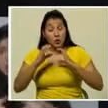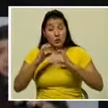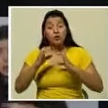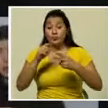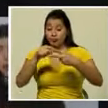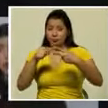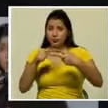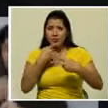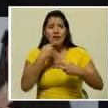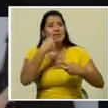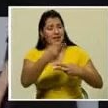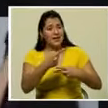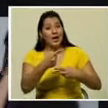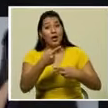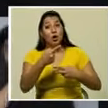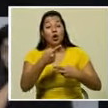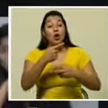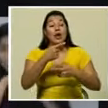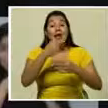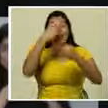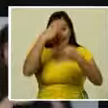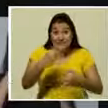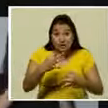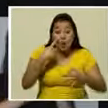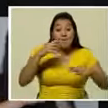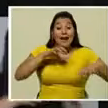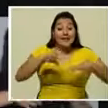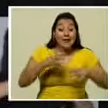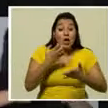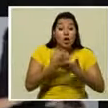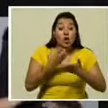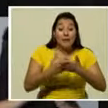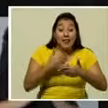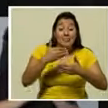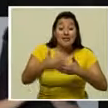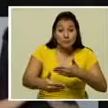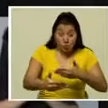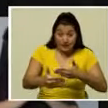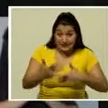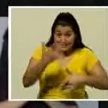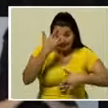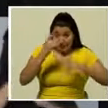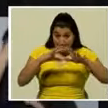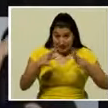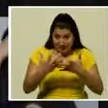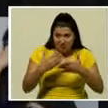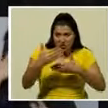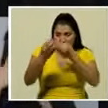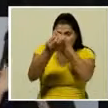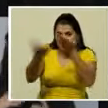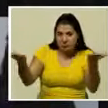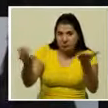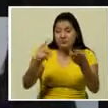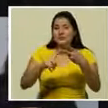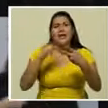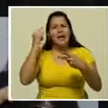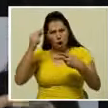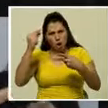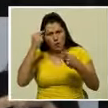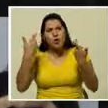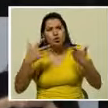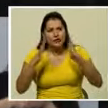reiteraron que las medidas para reactivar la economía después de la crisis por la pandemia se anunciarán en los próximos días y que el Poder Ejecutivo ya atiende